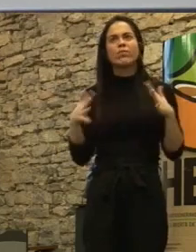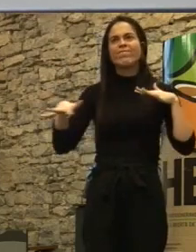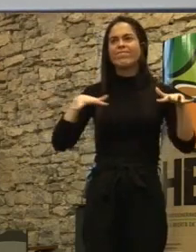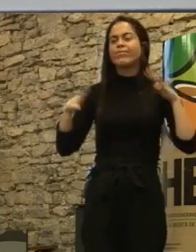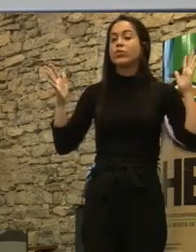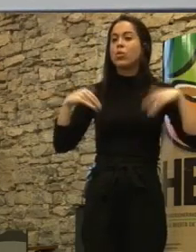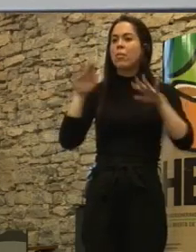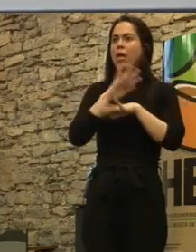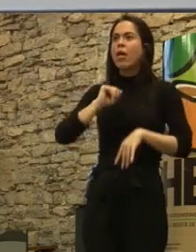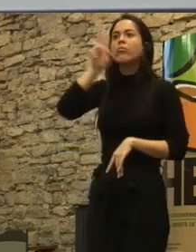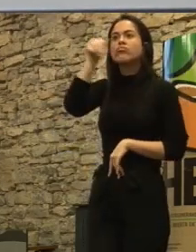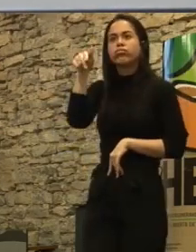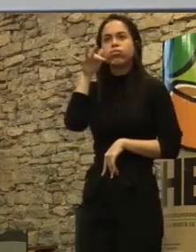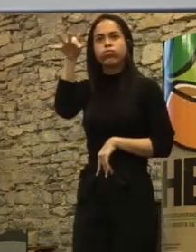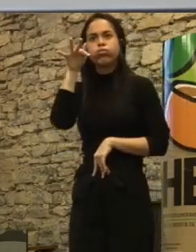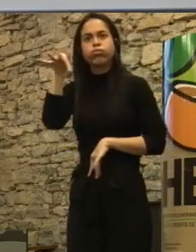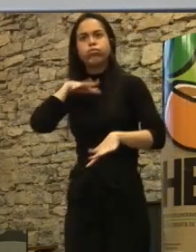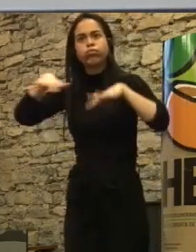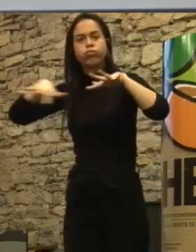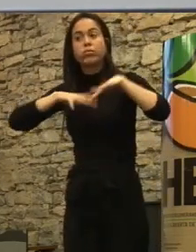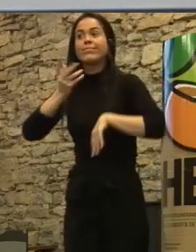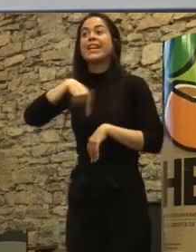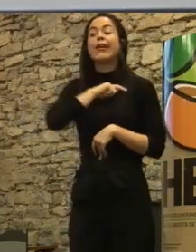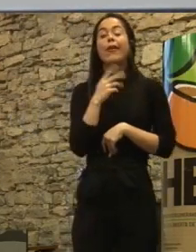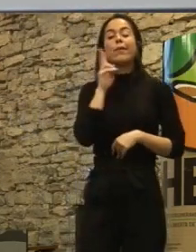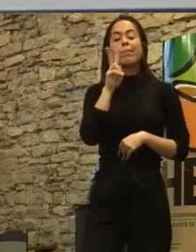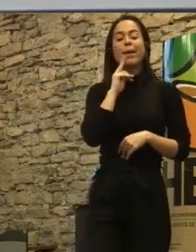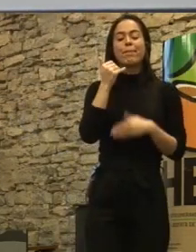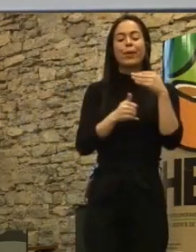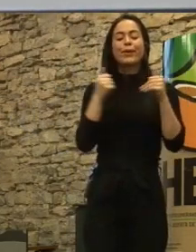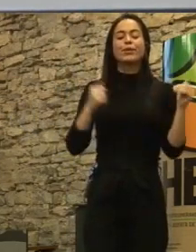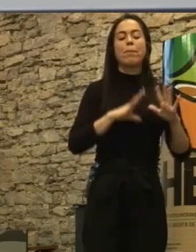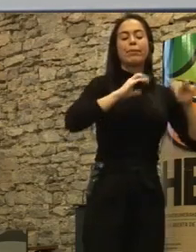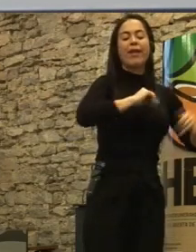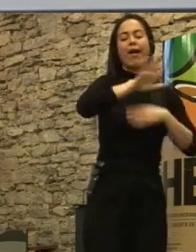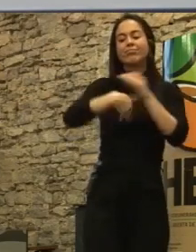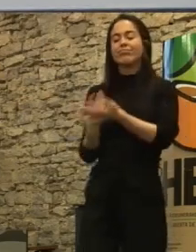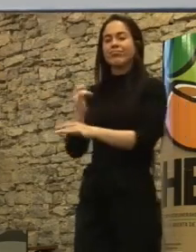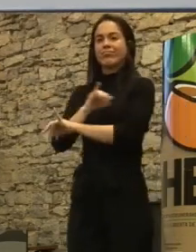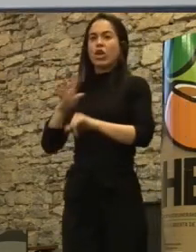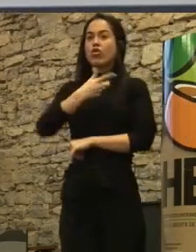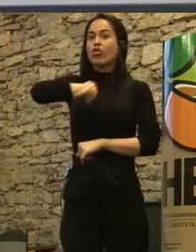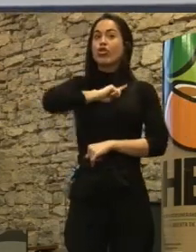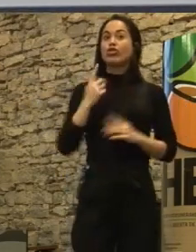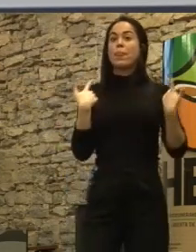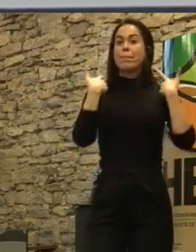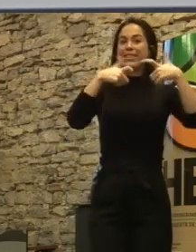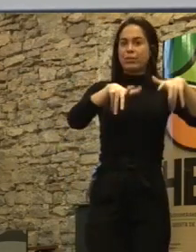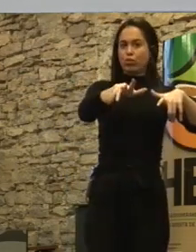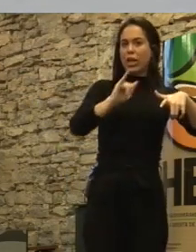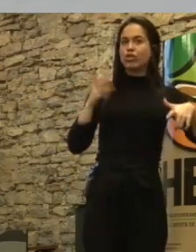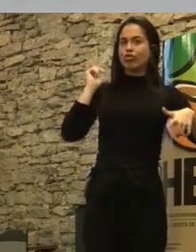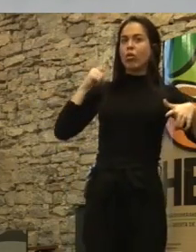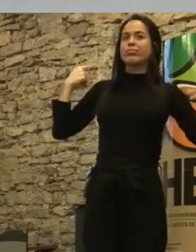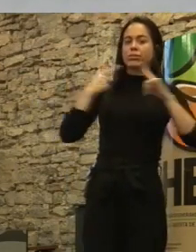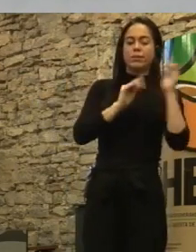termina siéndolo. Por lo tanto, nosotros estamos mirando el proceso entero. Nosotros tenemos un departamento solo